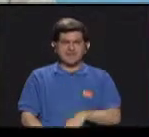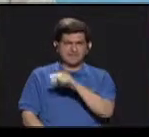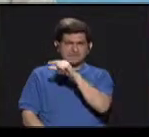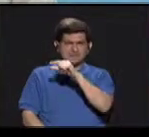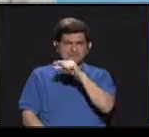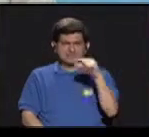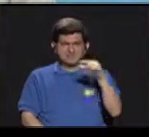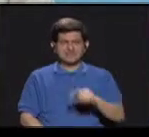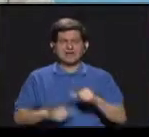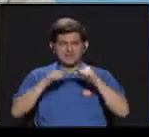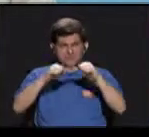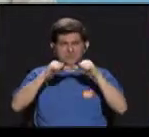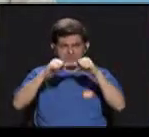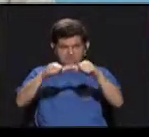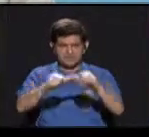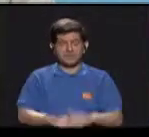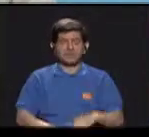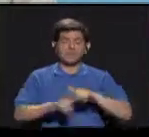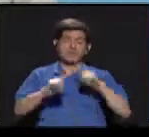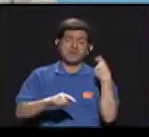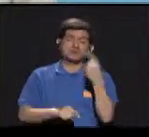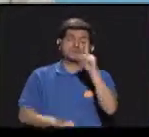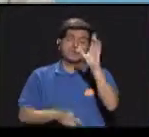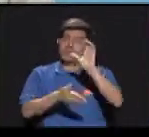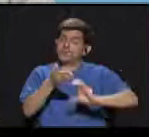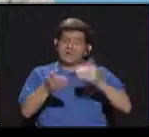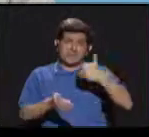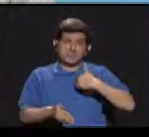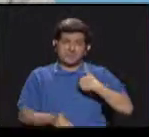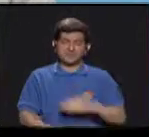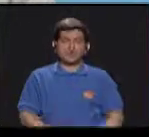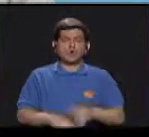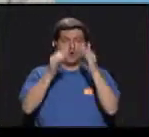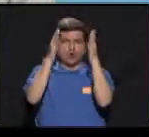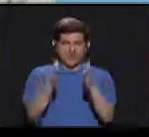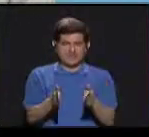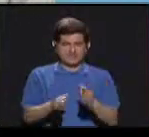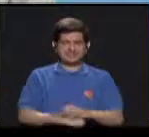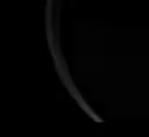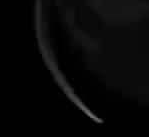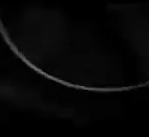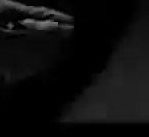Fortuna, precisamente en el capítulo único de Café Fortuna, El Juez.